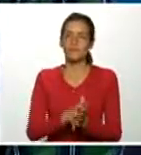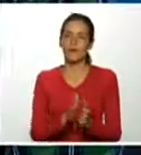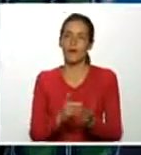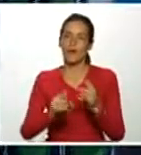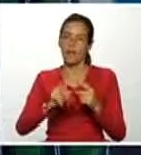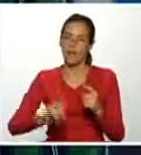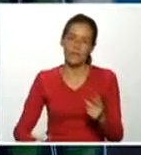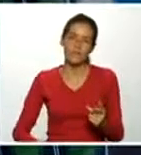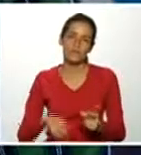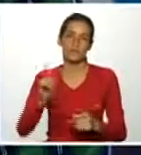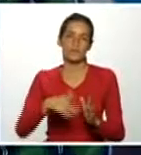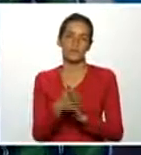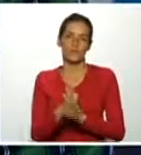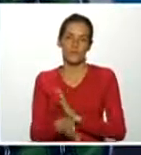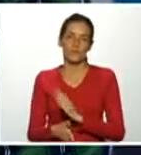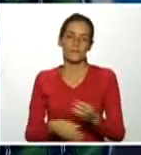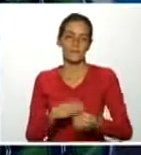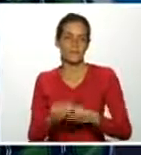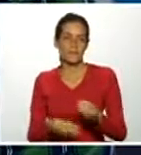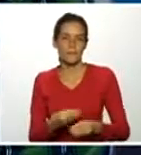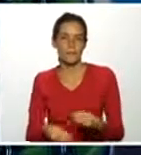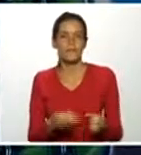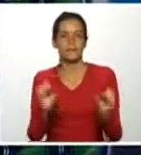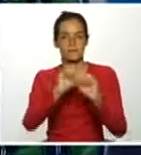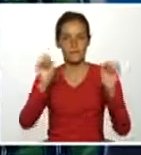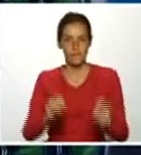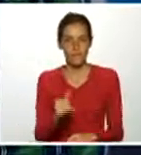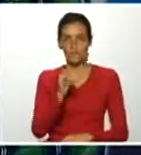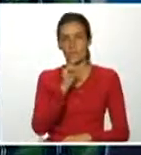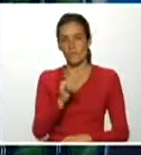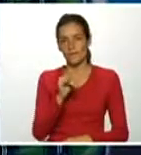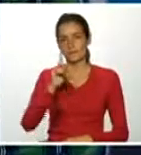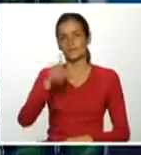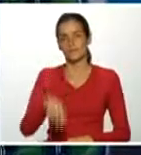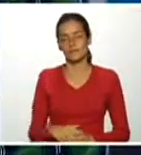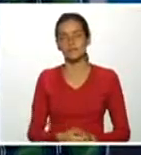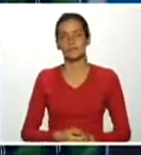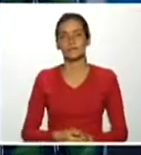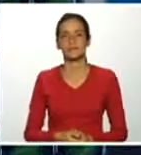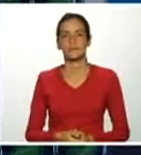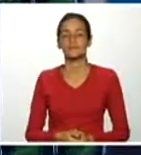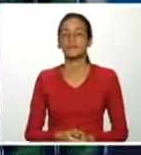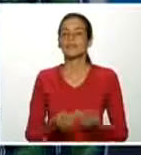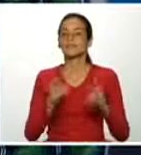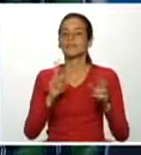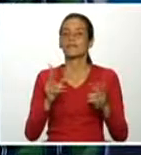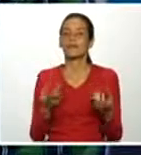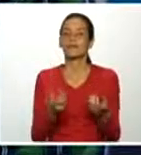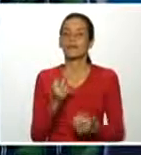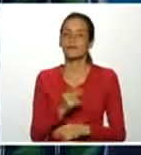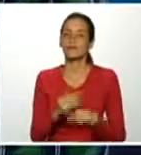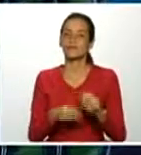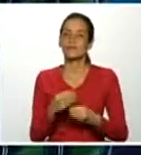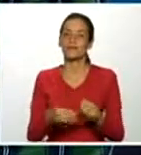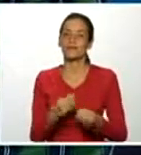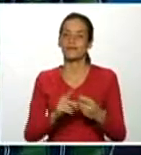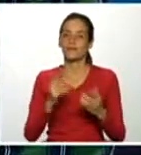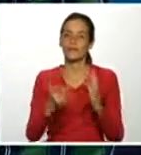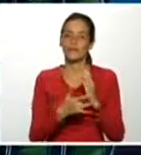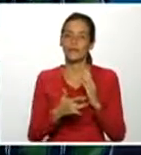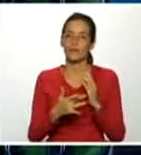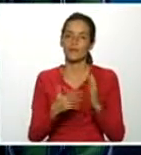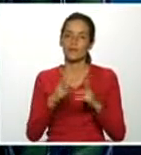en materia de reglamentación de sistemas informáticos, ¿no? De adquisición de los términos en los que se debe adquirir tecnología para la